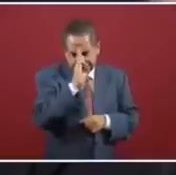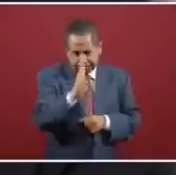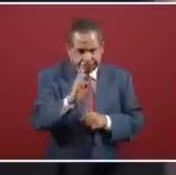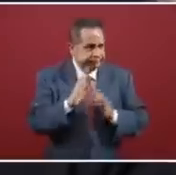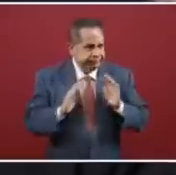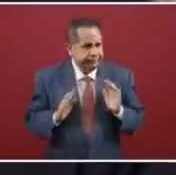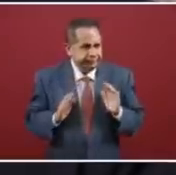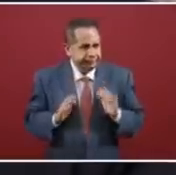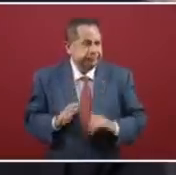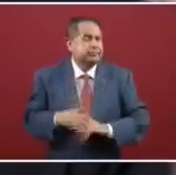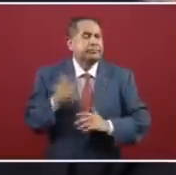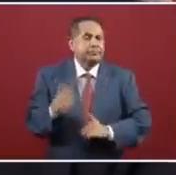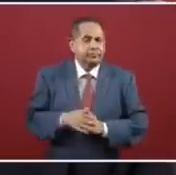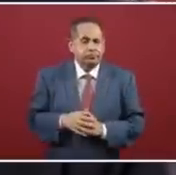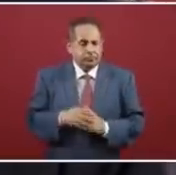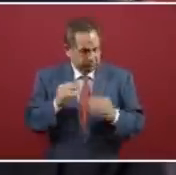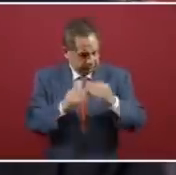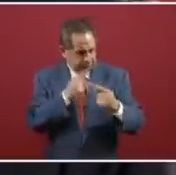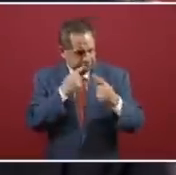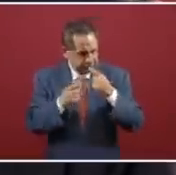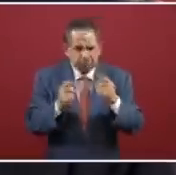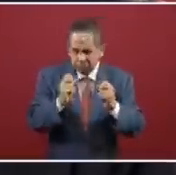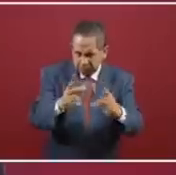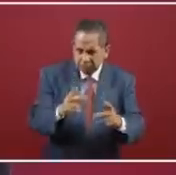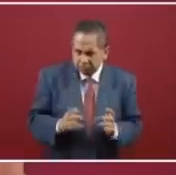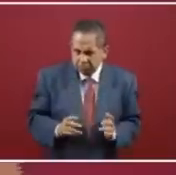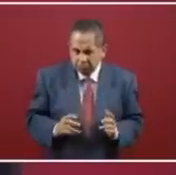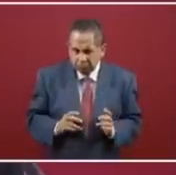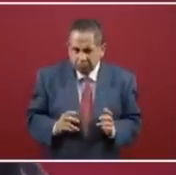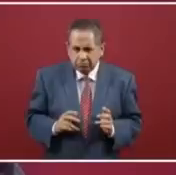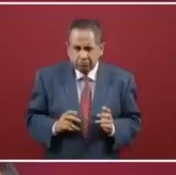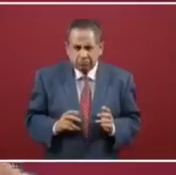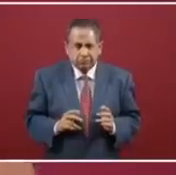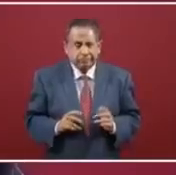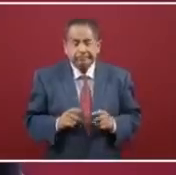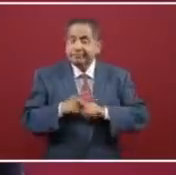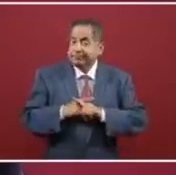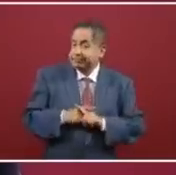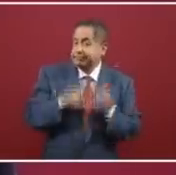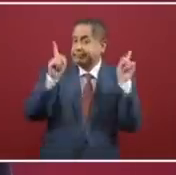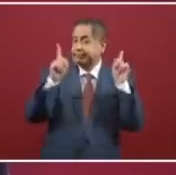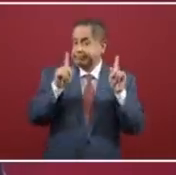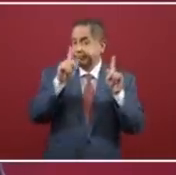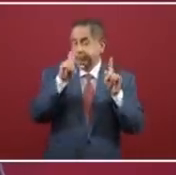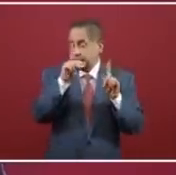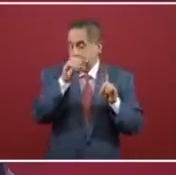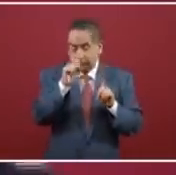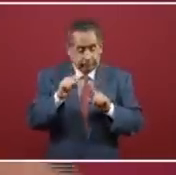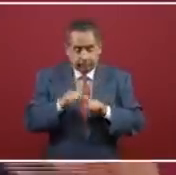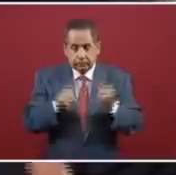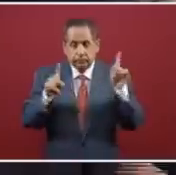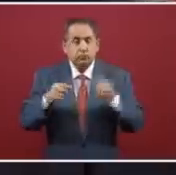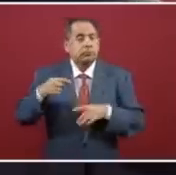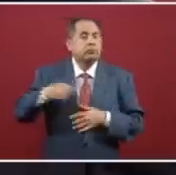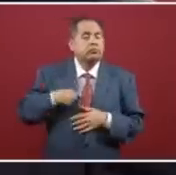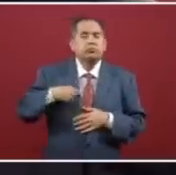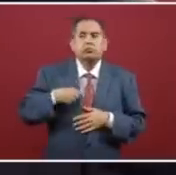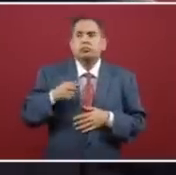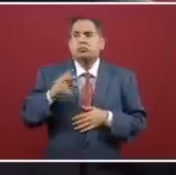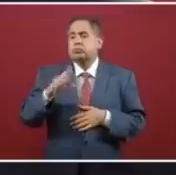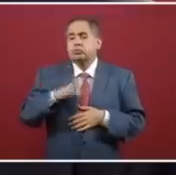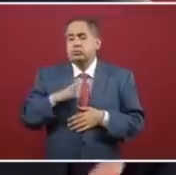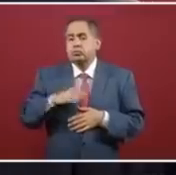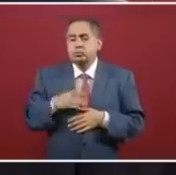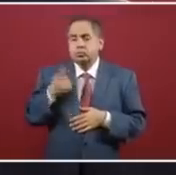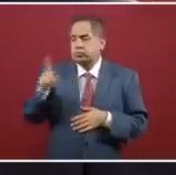porque no vamos a debatir pero es muy distinto a qué